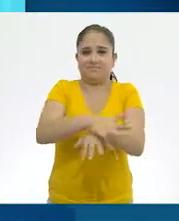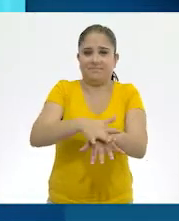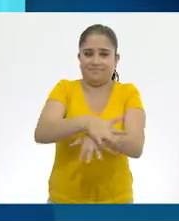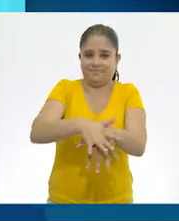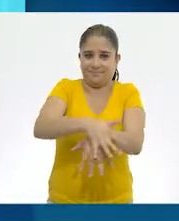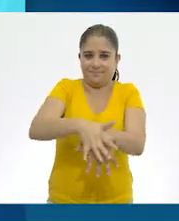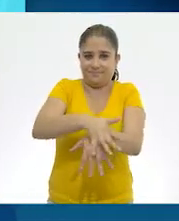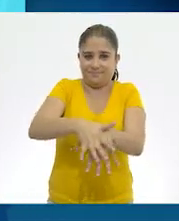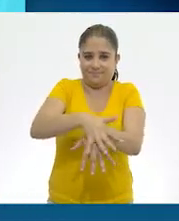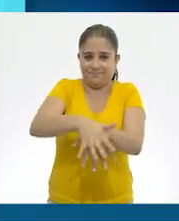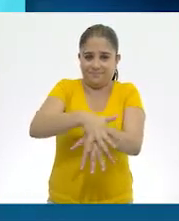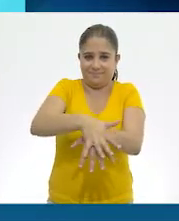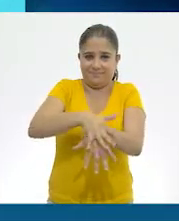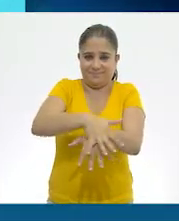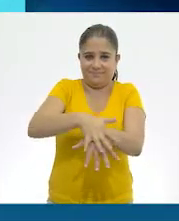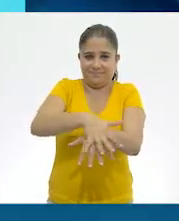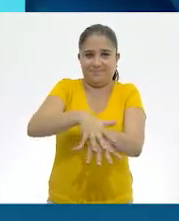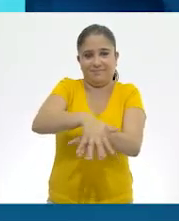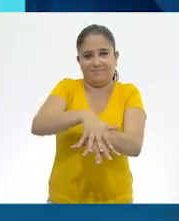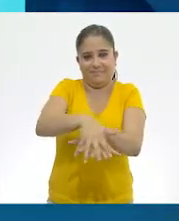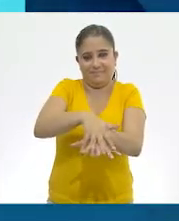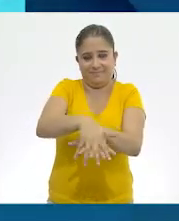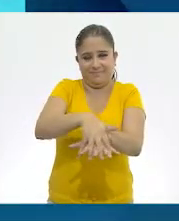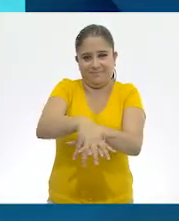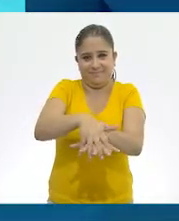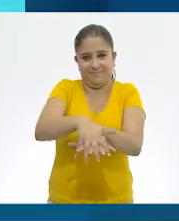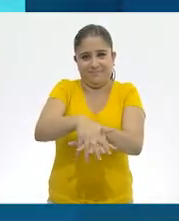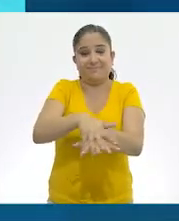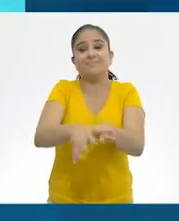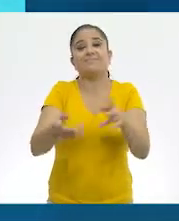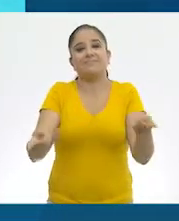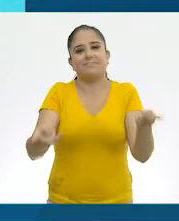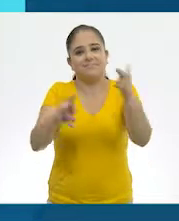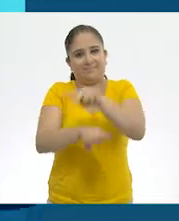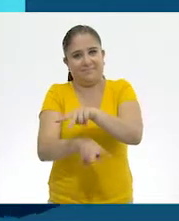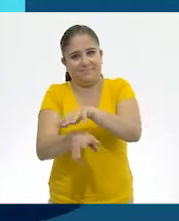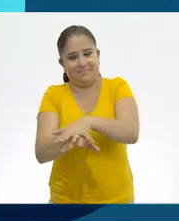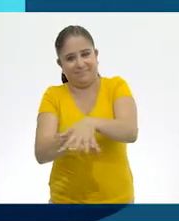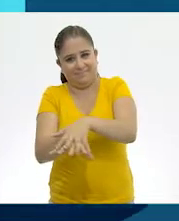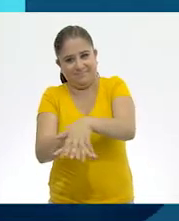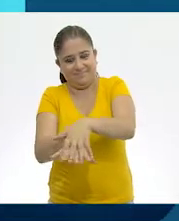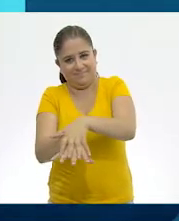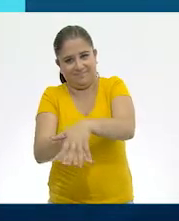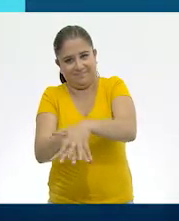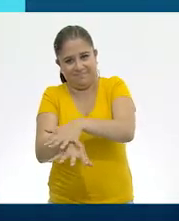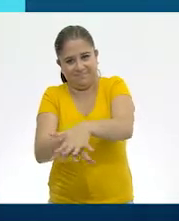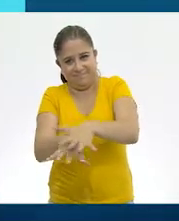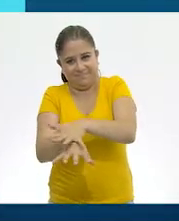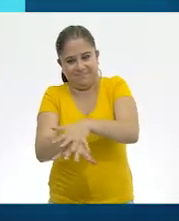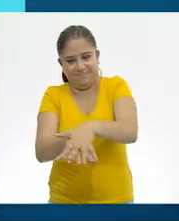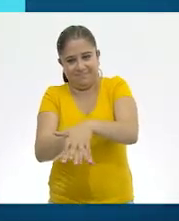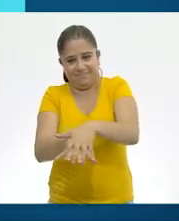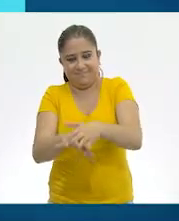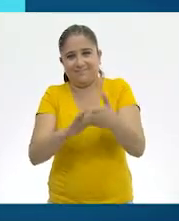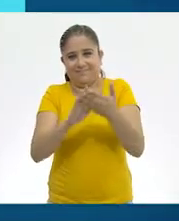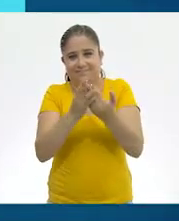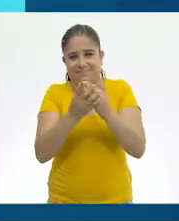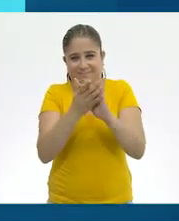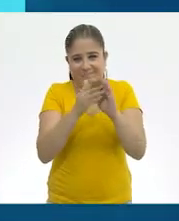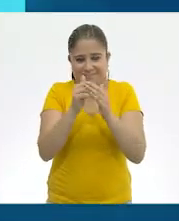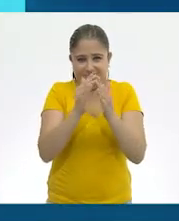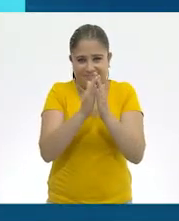de una de tus manos contra el dorso de la otra, entrelazando los dedos. Repite lo mismo con la otra mano. Frota los